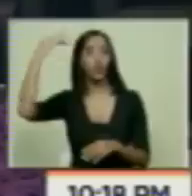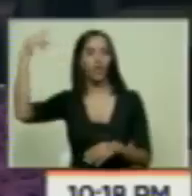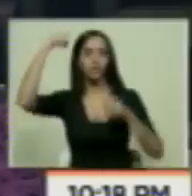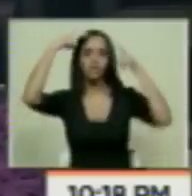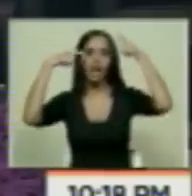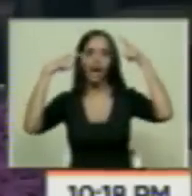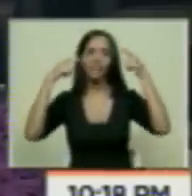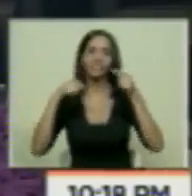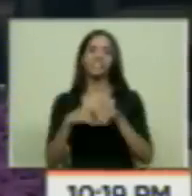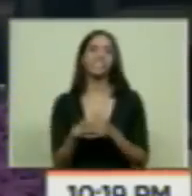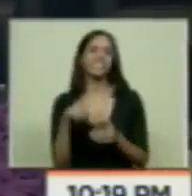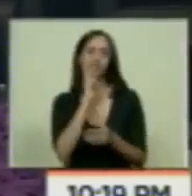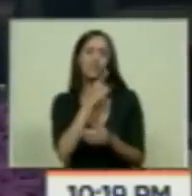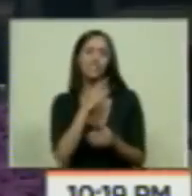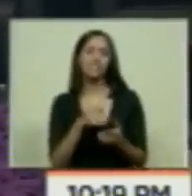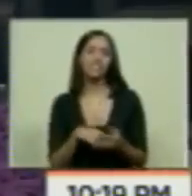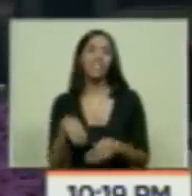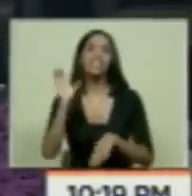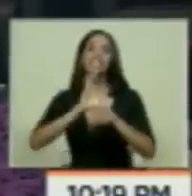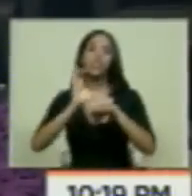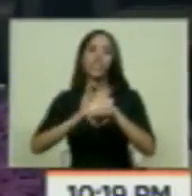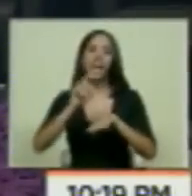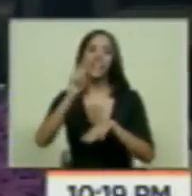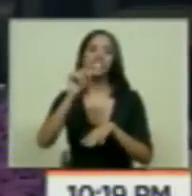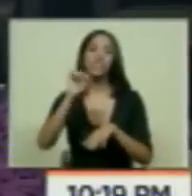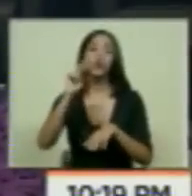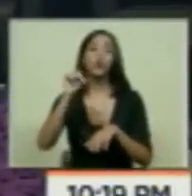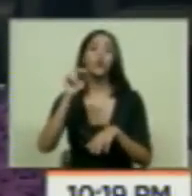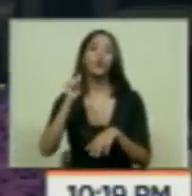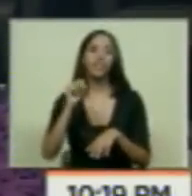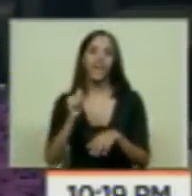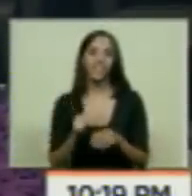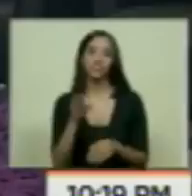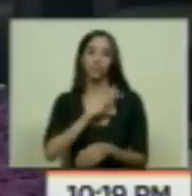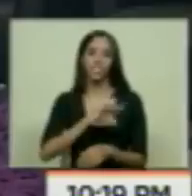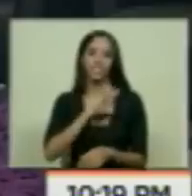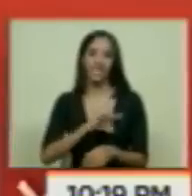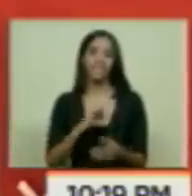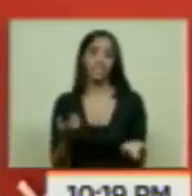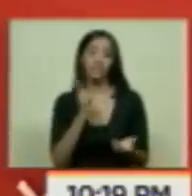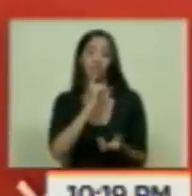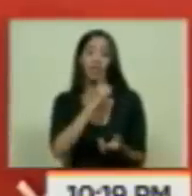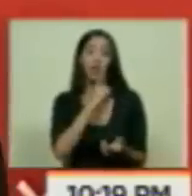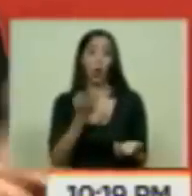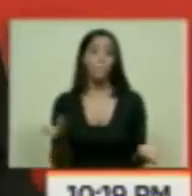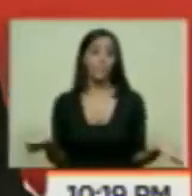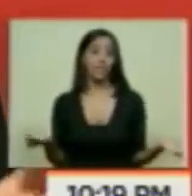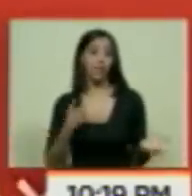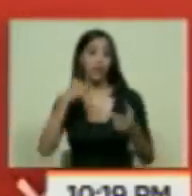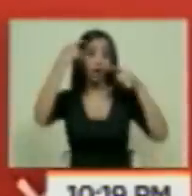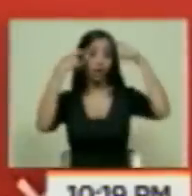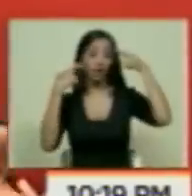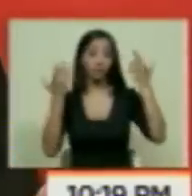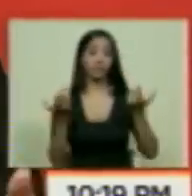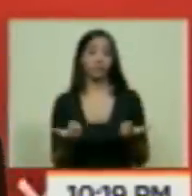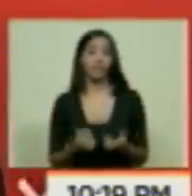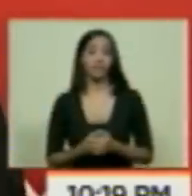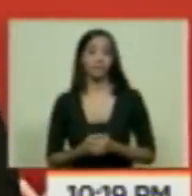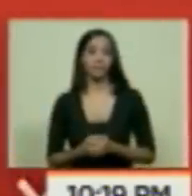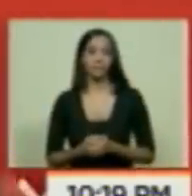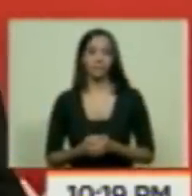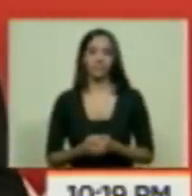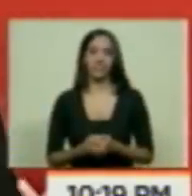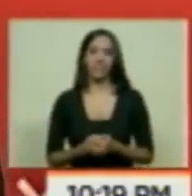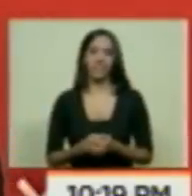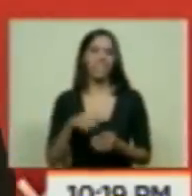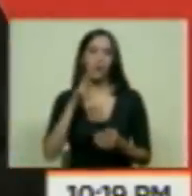llama? Dígame el nombre. Ciudad Socialista Ciudad Tiuna. ¿Repite el nombre? Ciudad Socialista Ciudad Tiuna, ese es el nombre. Y lo como antes, junto igual a la Ciudad Socialista Ciudad Caribe, que